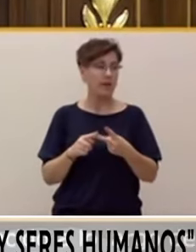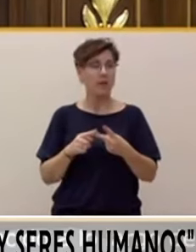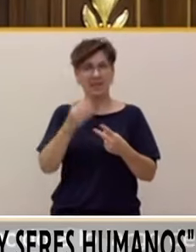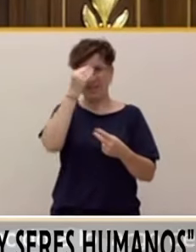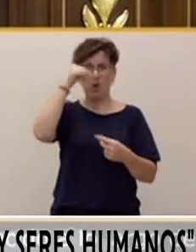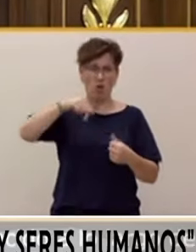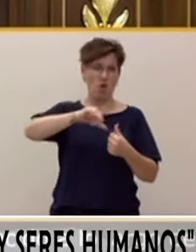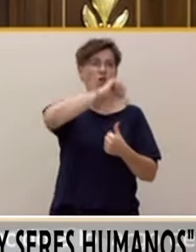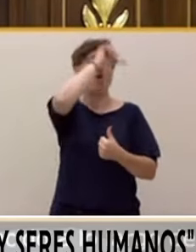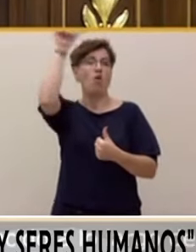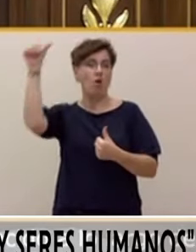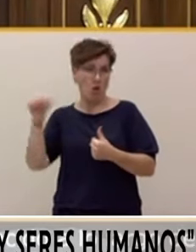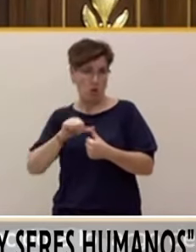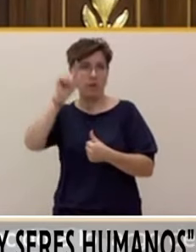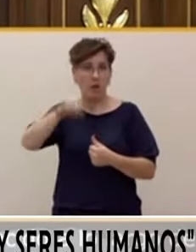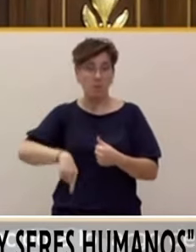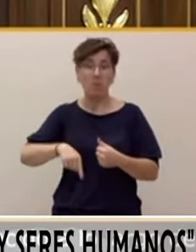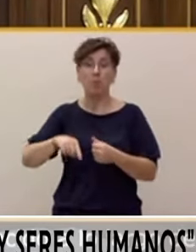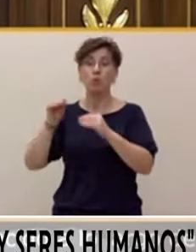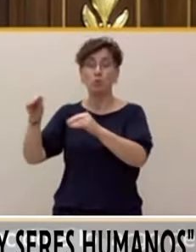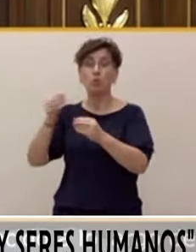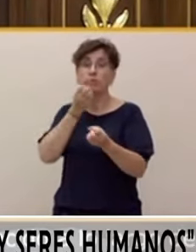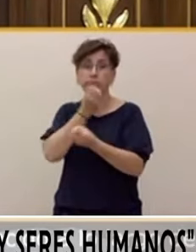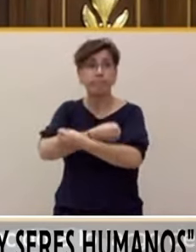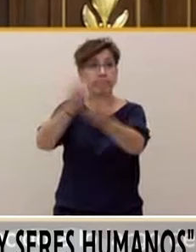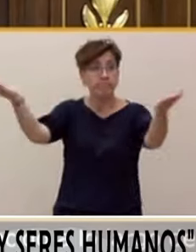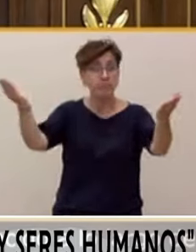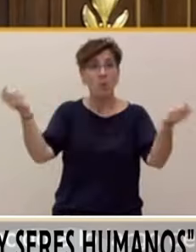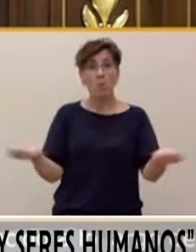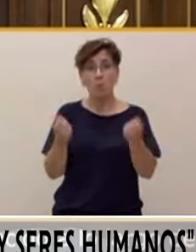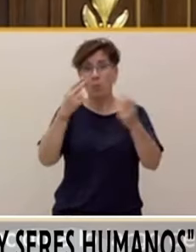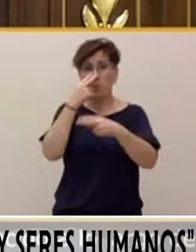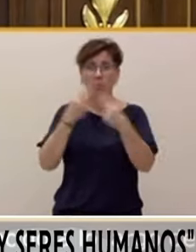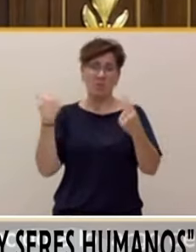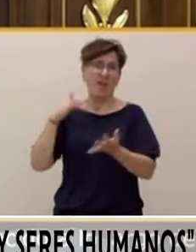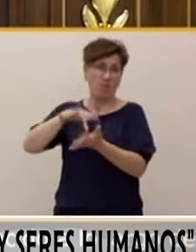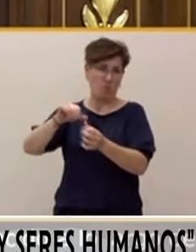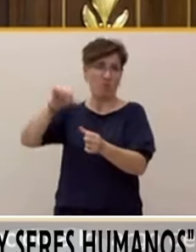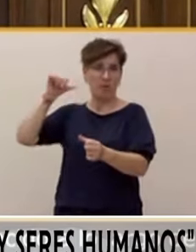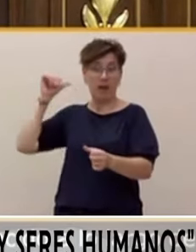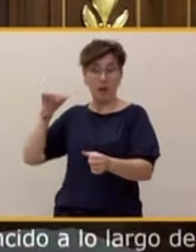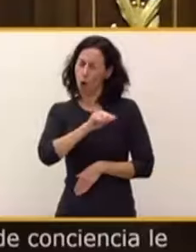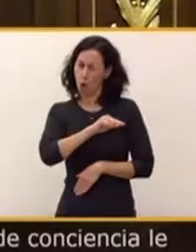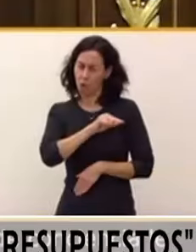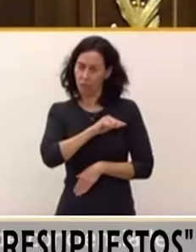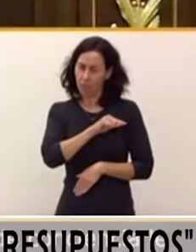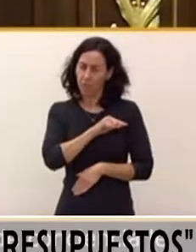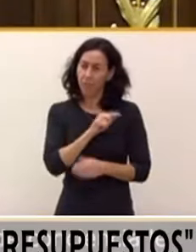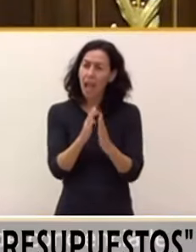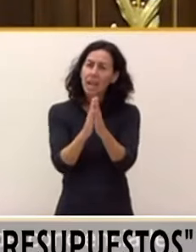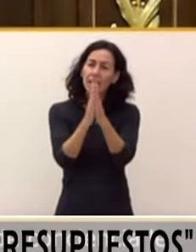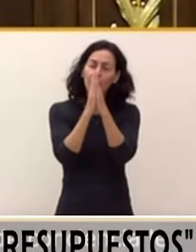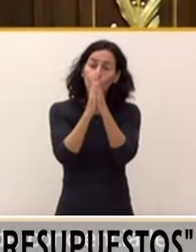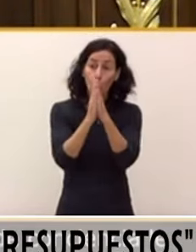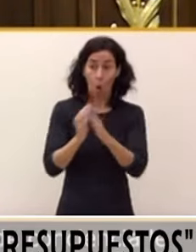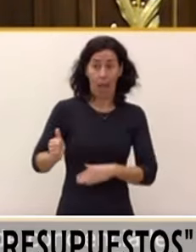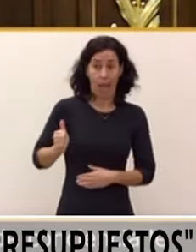públicas. Hemos visto cómo intentan crear un monstruo donde solamente hay seres humanos buscando una oportunidad. En fin,